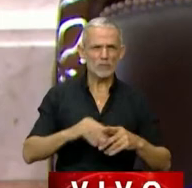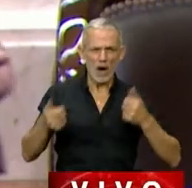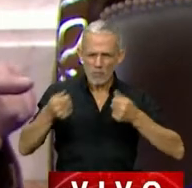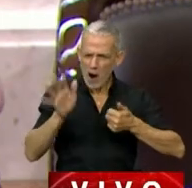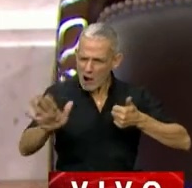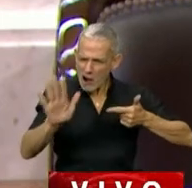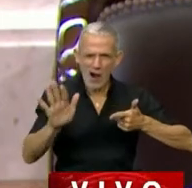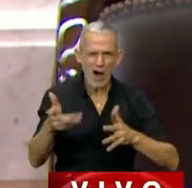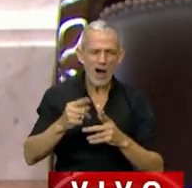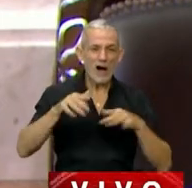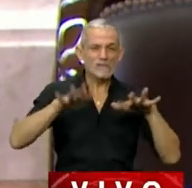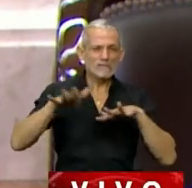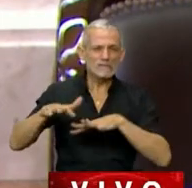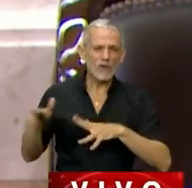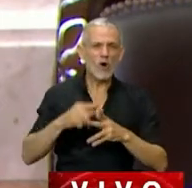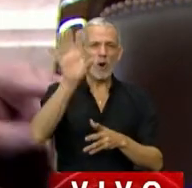la debilidad